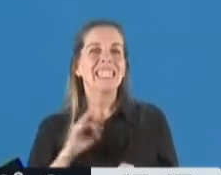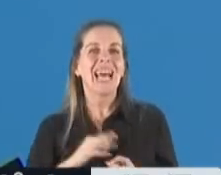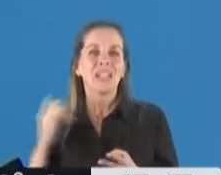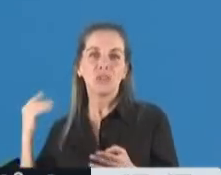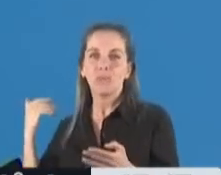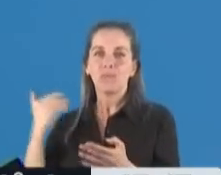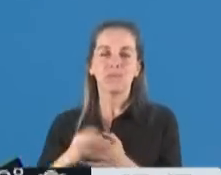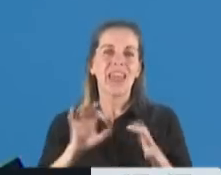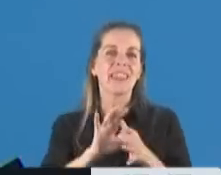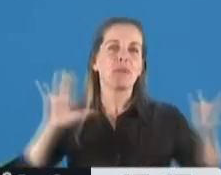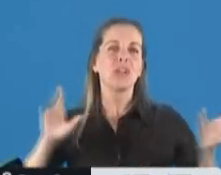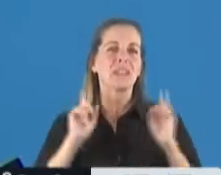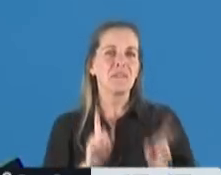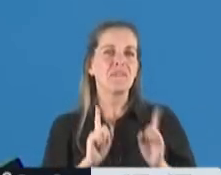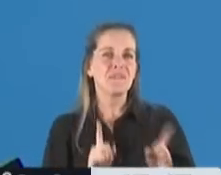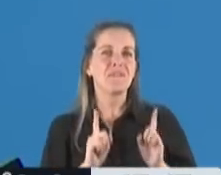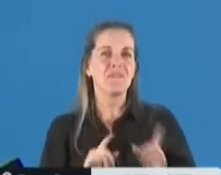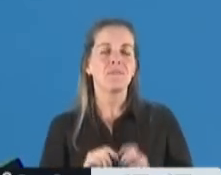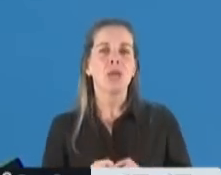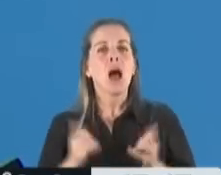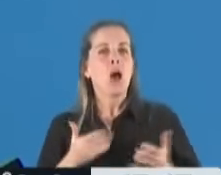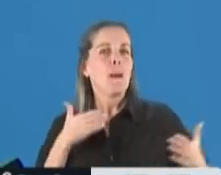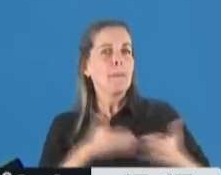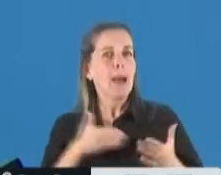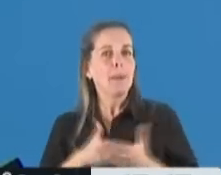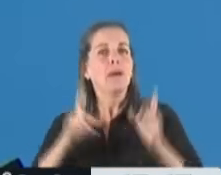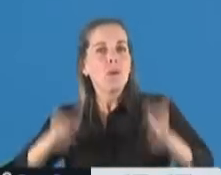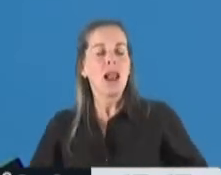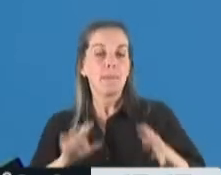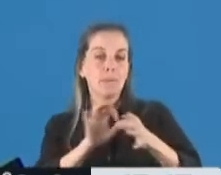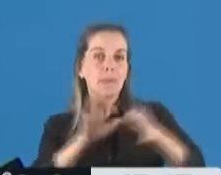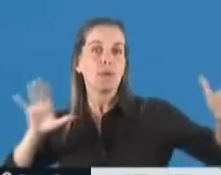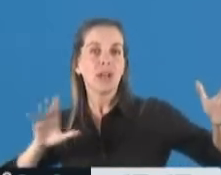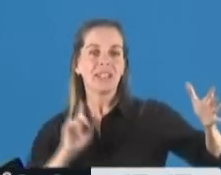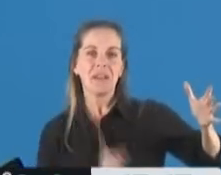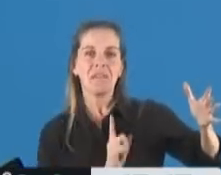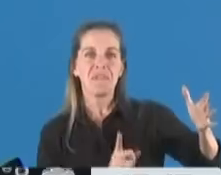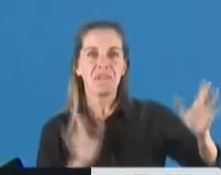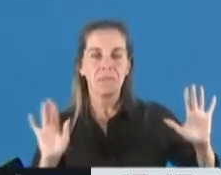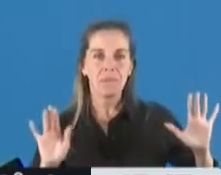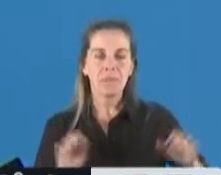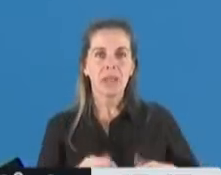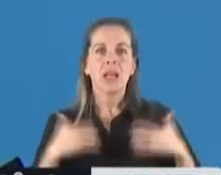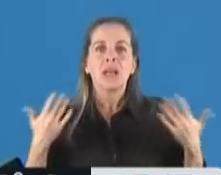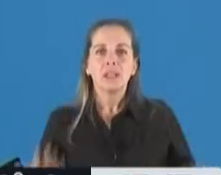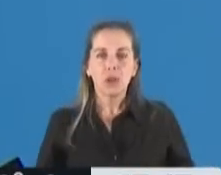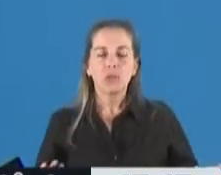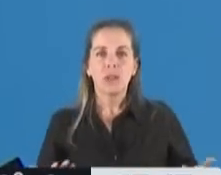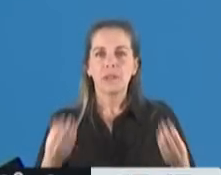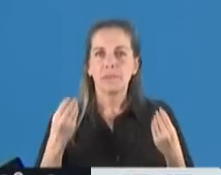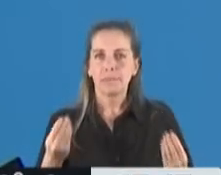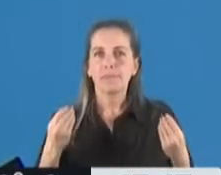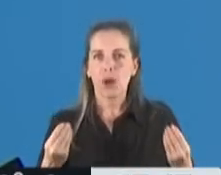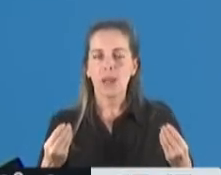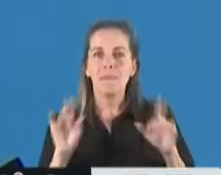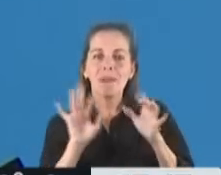pero nunca volvimos a romper la democracia. Y entonces, ¿por qué fue posible que